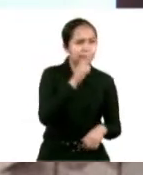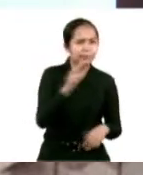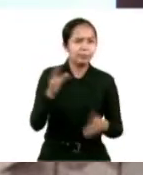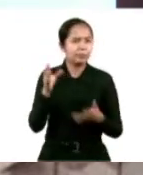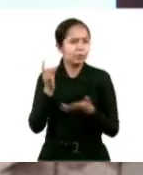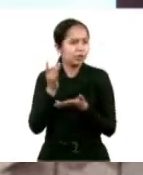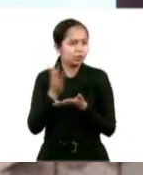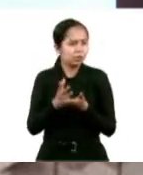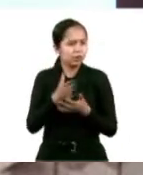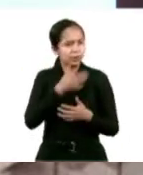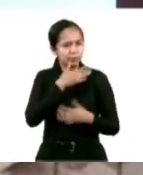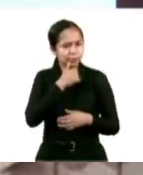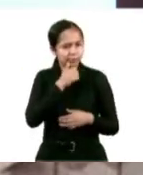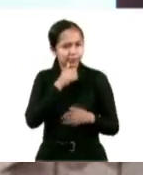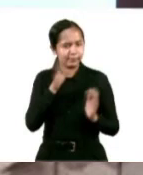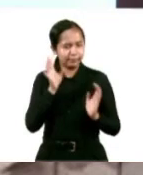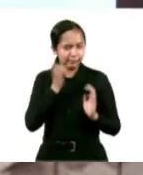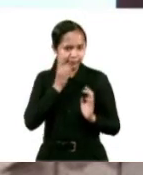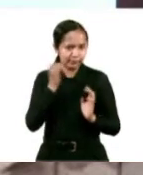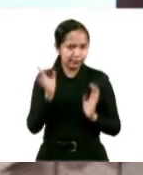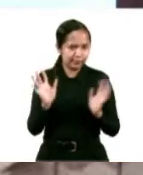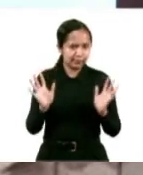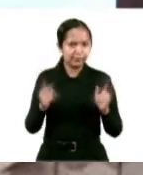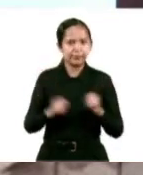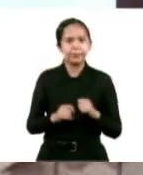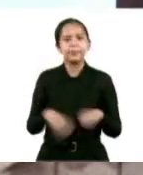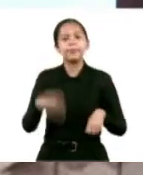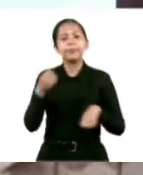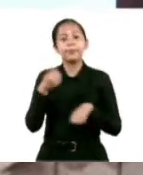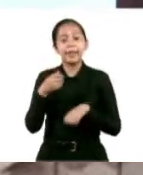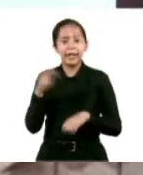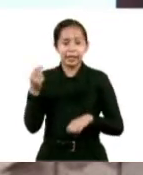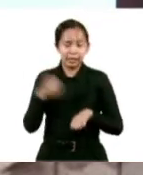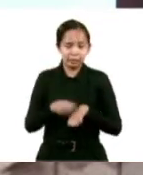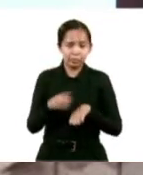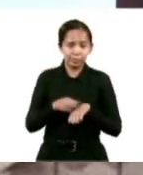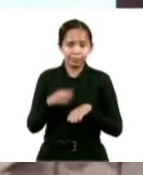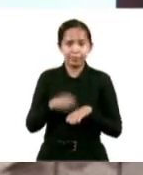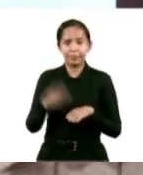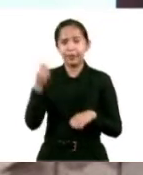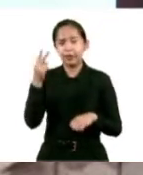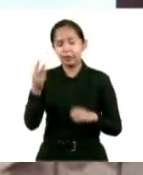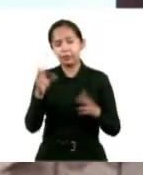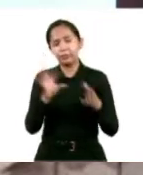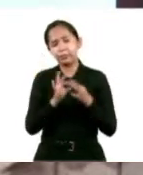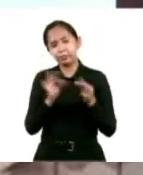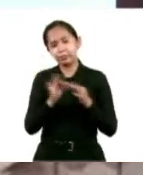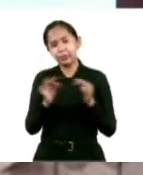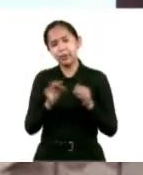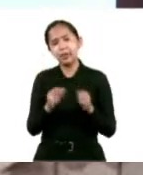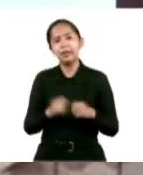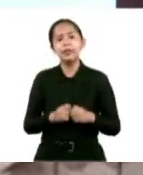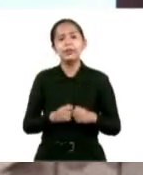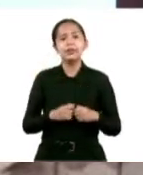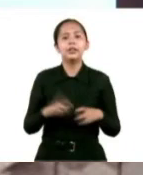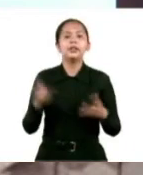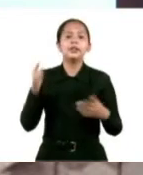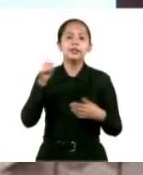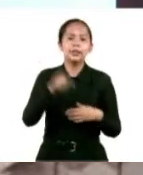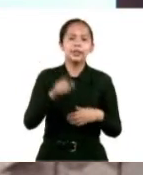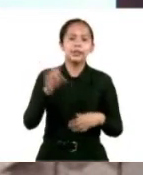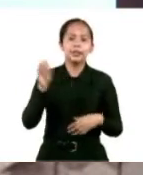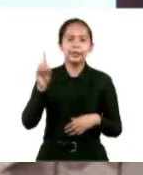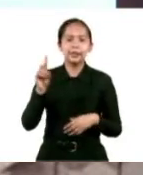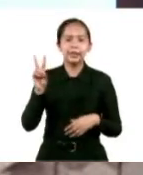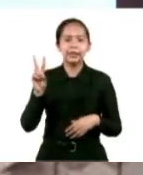que mencionaba hace unos momentos. En el dictamen final fase 2, en la página 5, romano, la empresa DNB